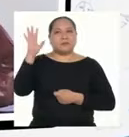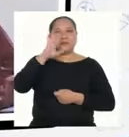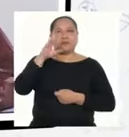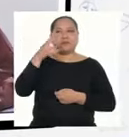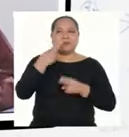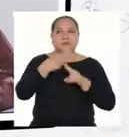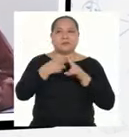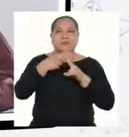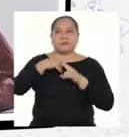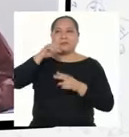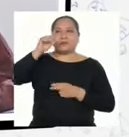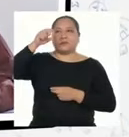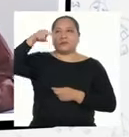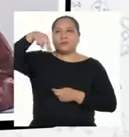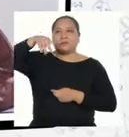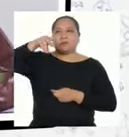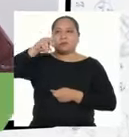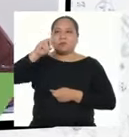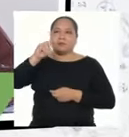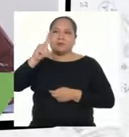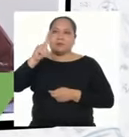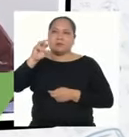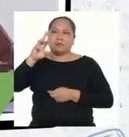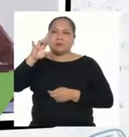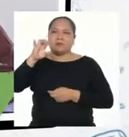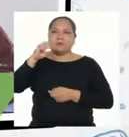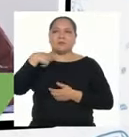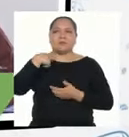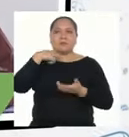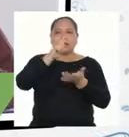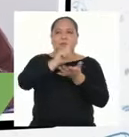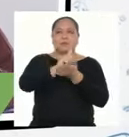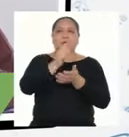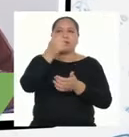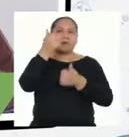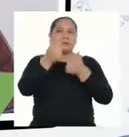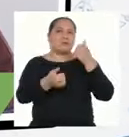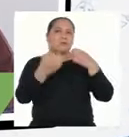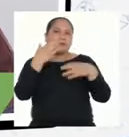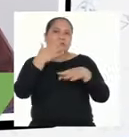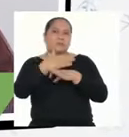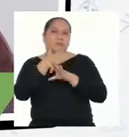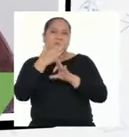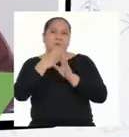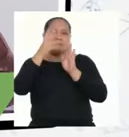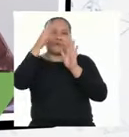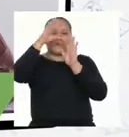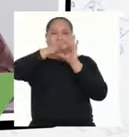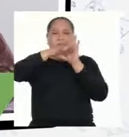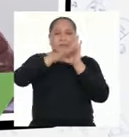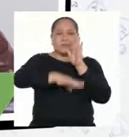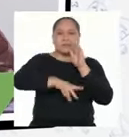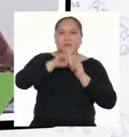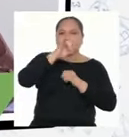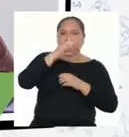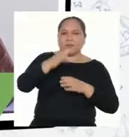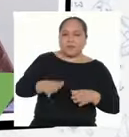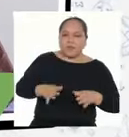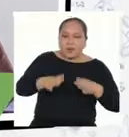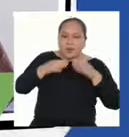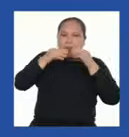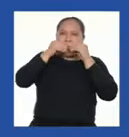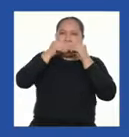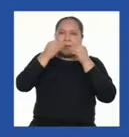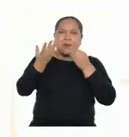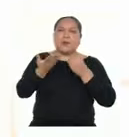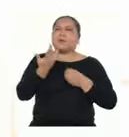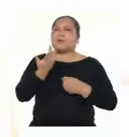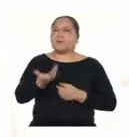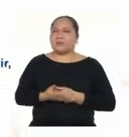Hola, soy Andrés, de la región Lima. ¿Cuáles son las alternativas para reducir el consumo de plástico?